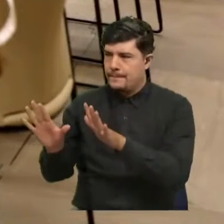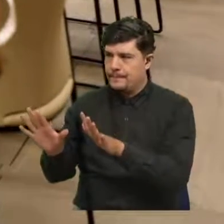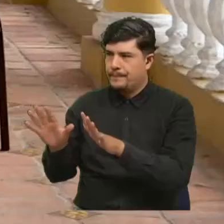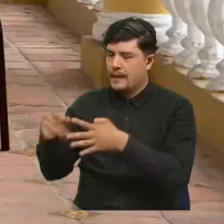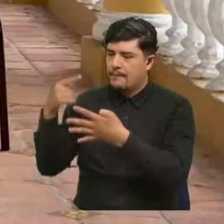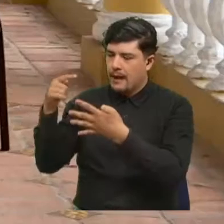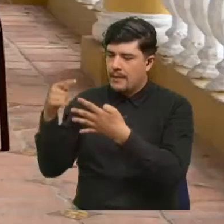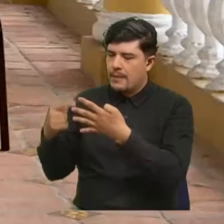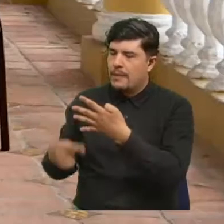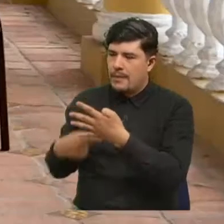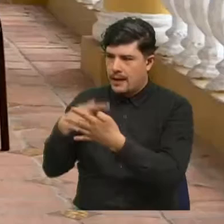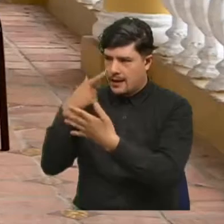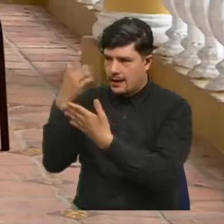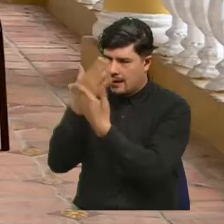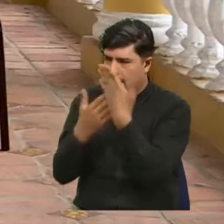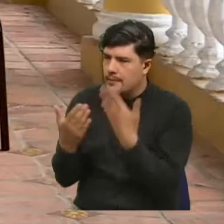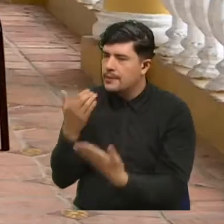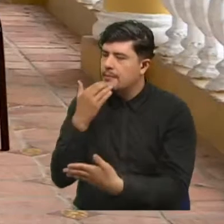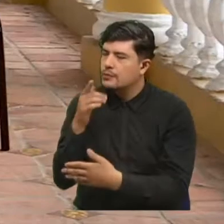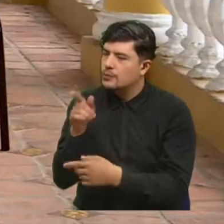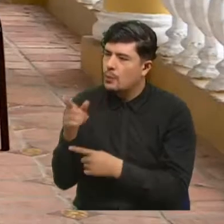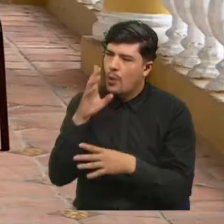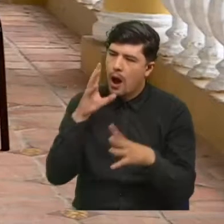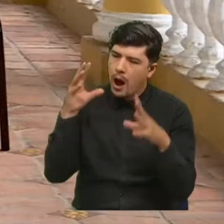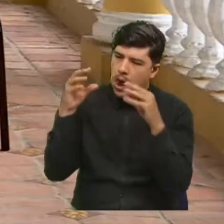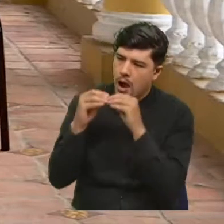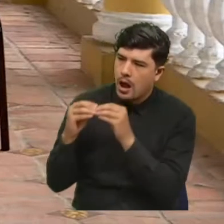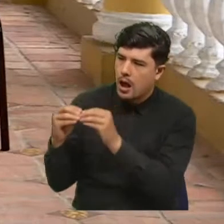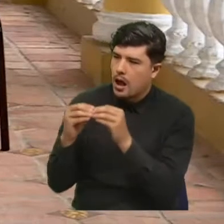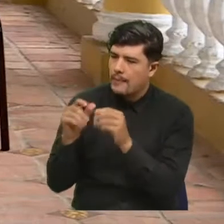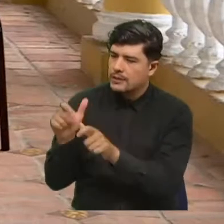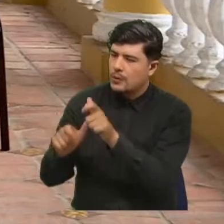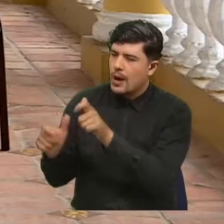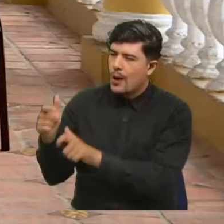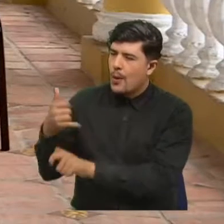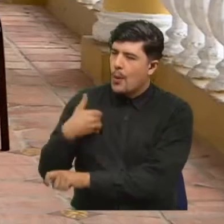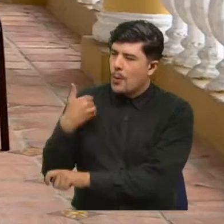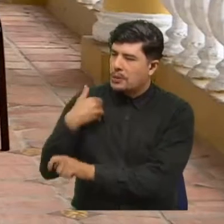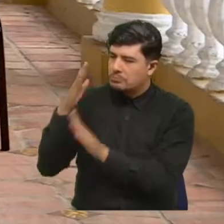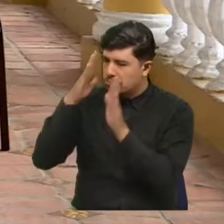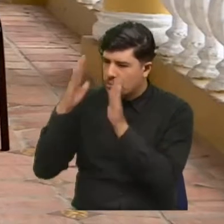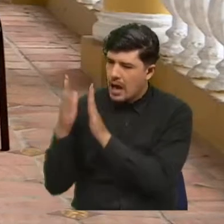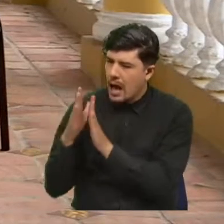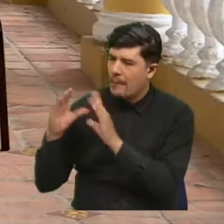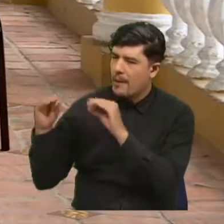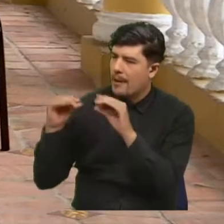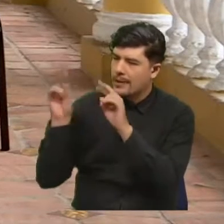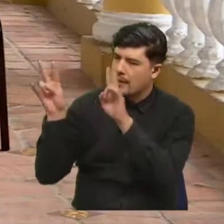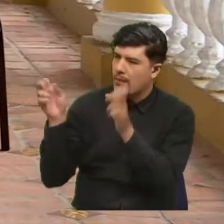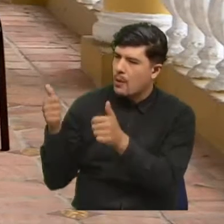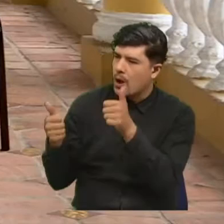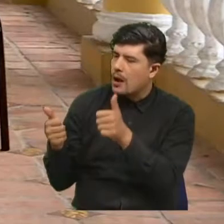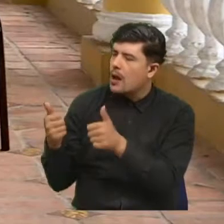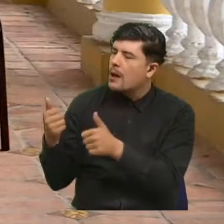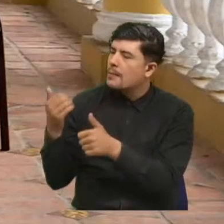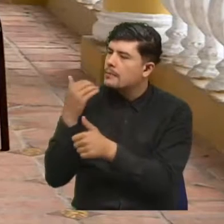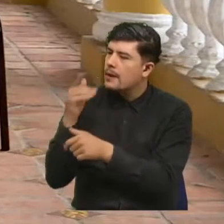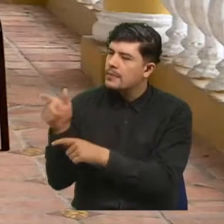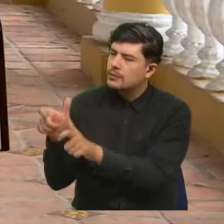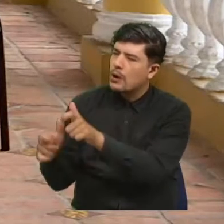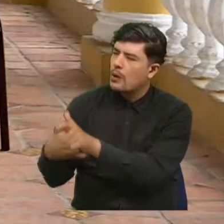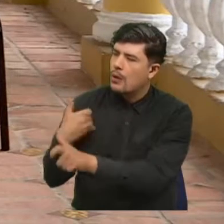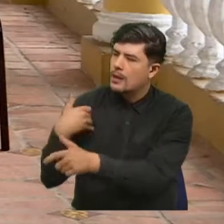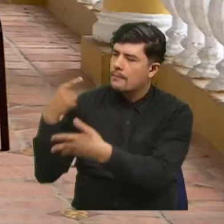gobernador por ejemplo con los jóvenes que hablaron con ellos que dicen que les proponen que les piden como tal y que se ha avanzado